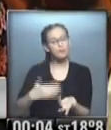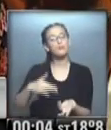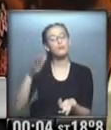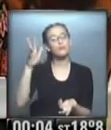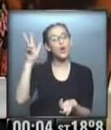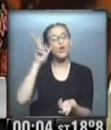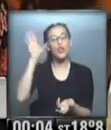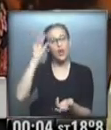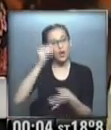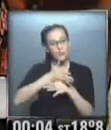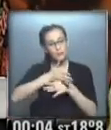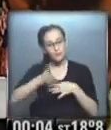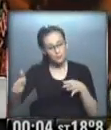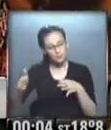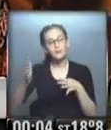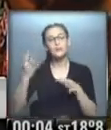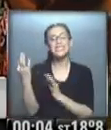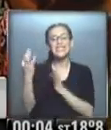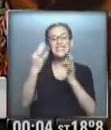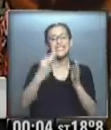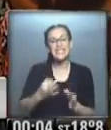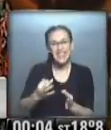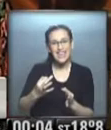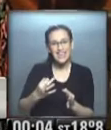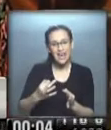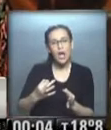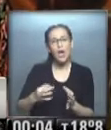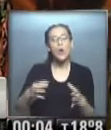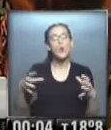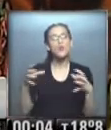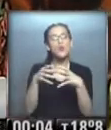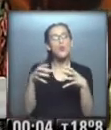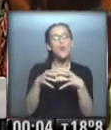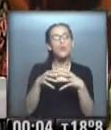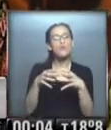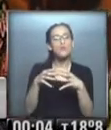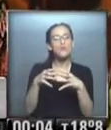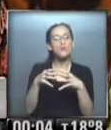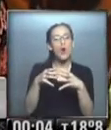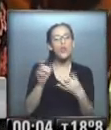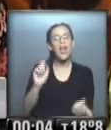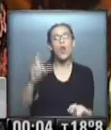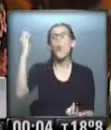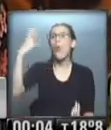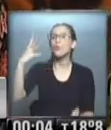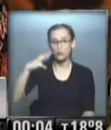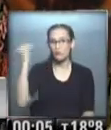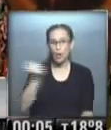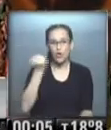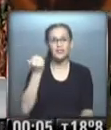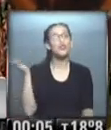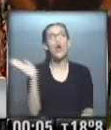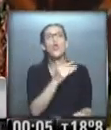lugar, sobre la calle Venezuela, un grupo electrógeno muy grande del grupo Edesur. Quiere decir que está